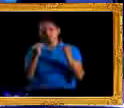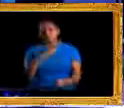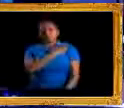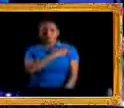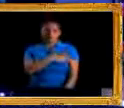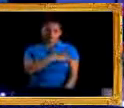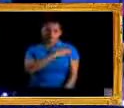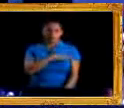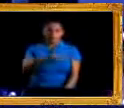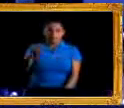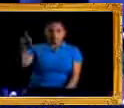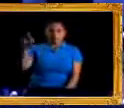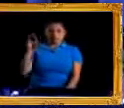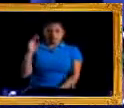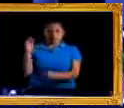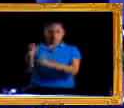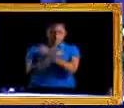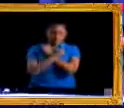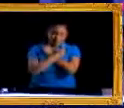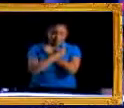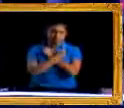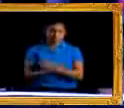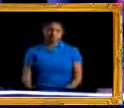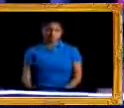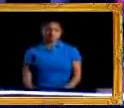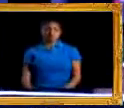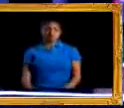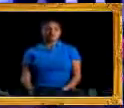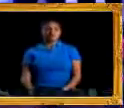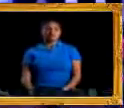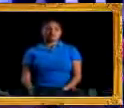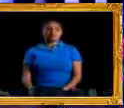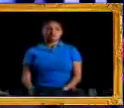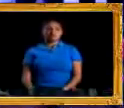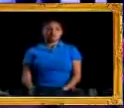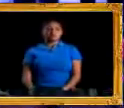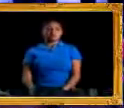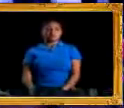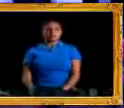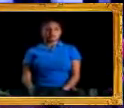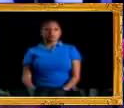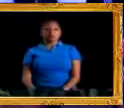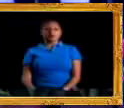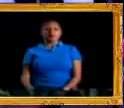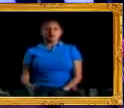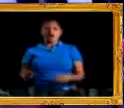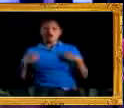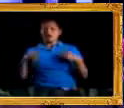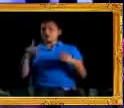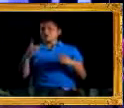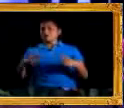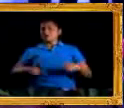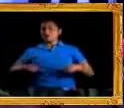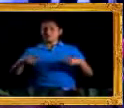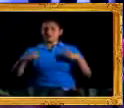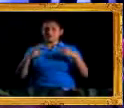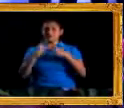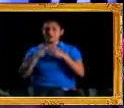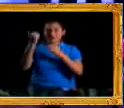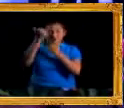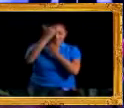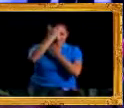de paz y de amor te sean multiplicadas. Va a haber un avivamiento de arrepentimiento donde